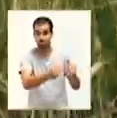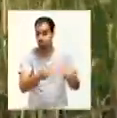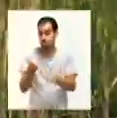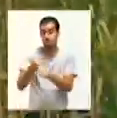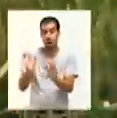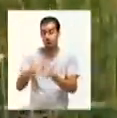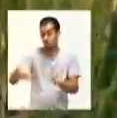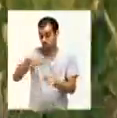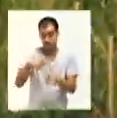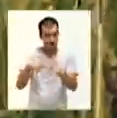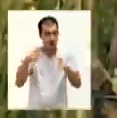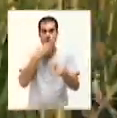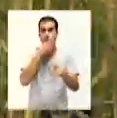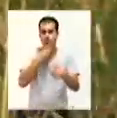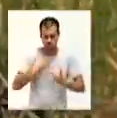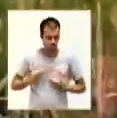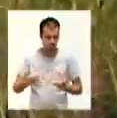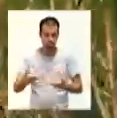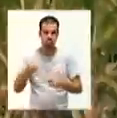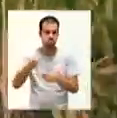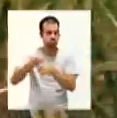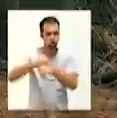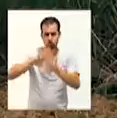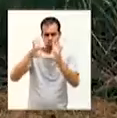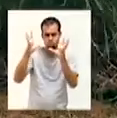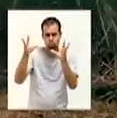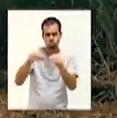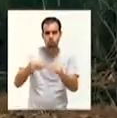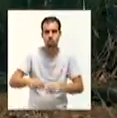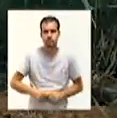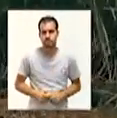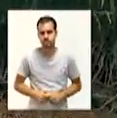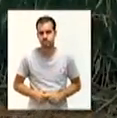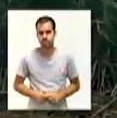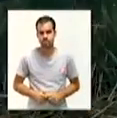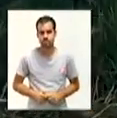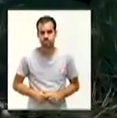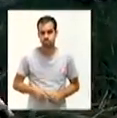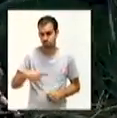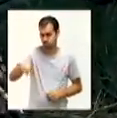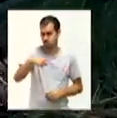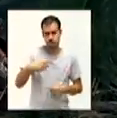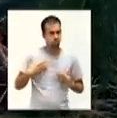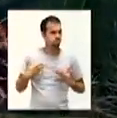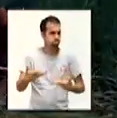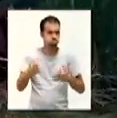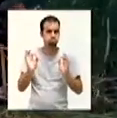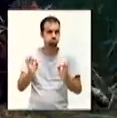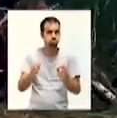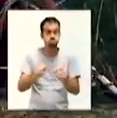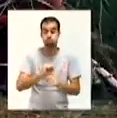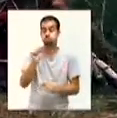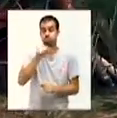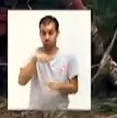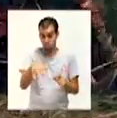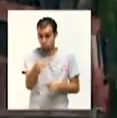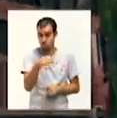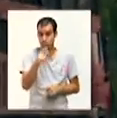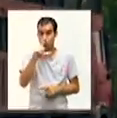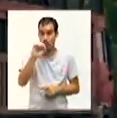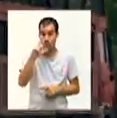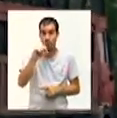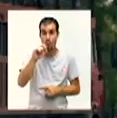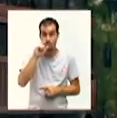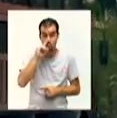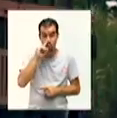centro y ellos asumieron toda la tarea. Acá ellos dieron lo mejor de sí y lograron que nuestro municipio fuera el